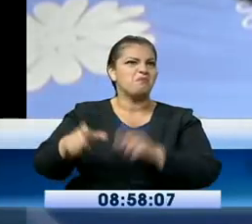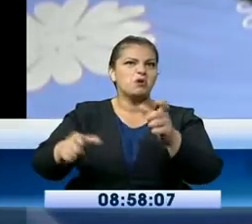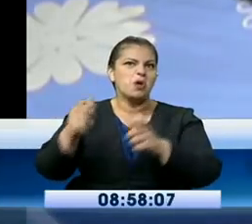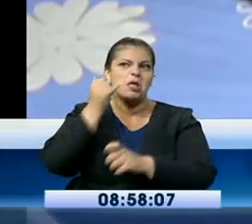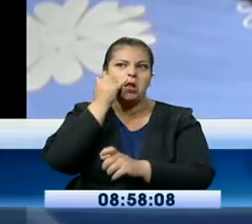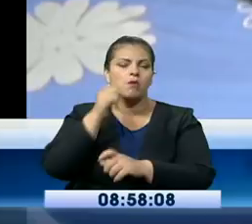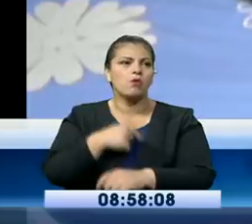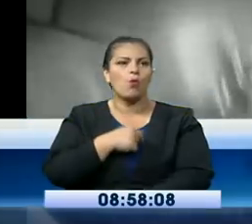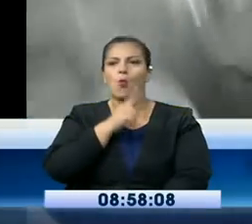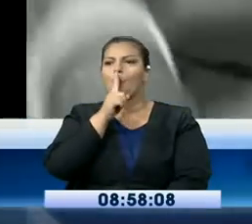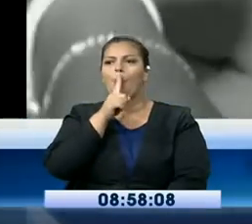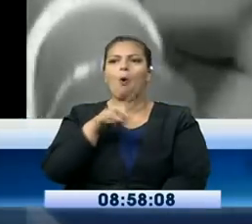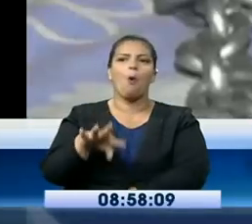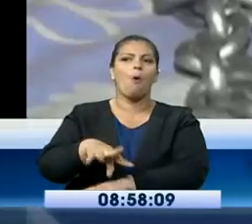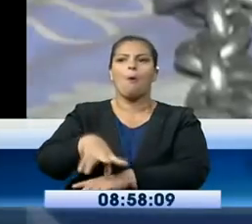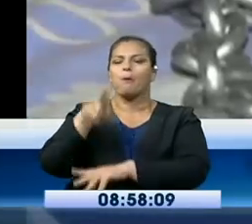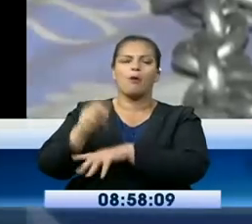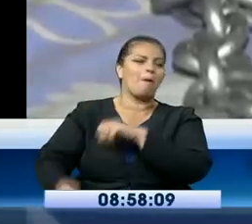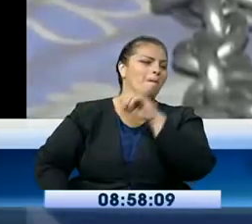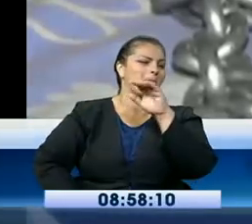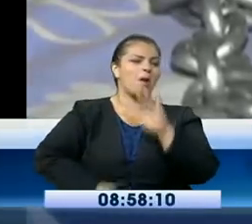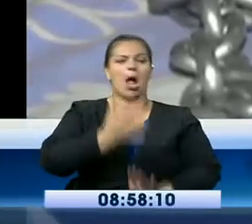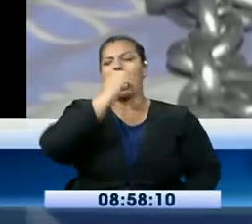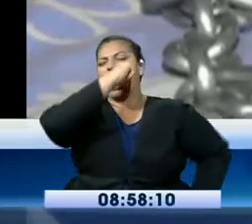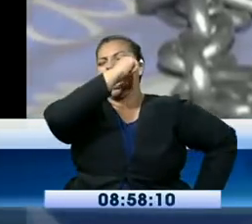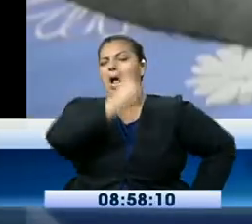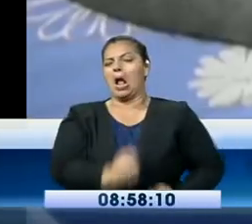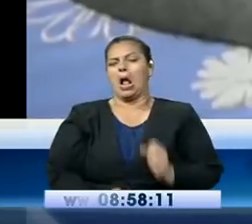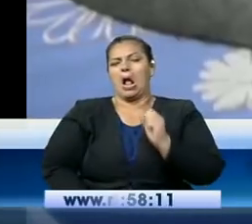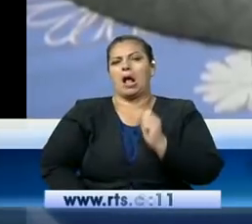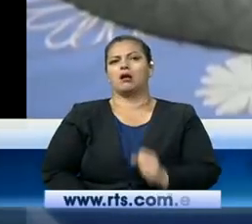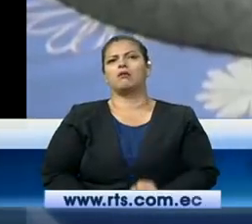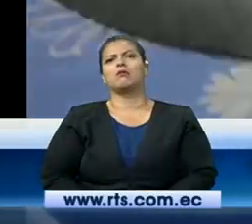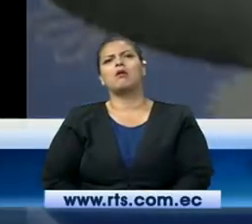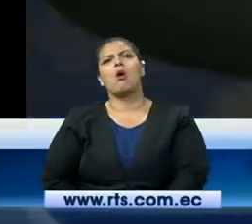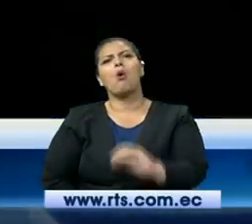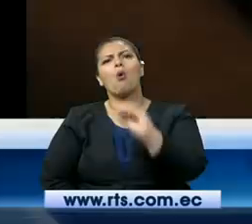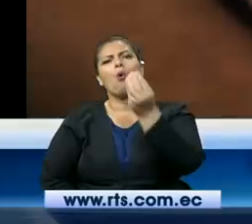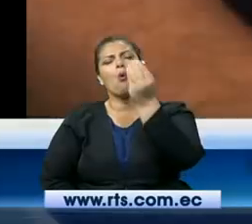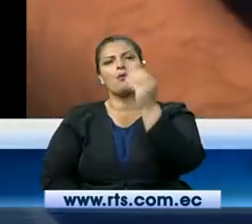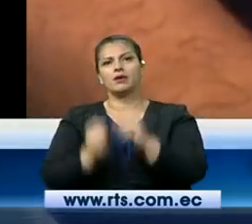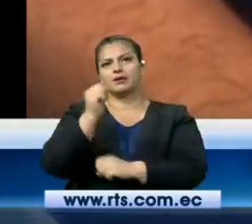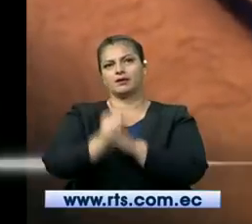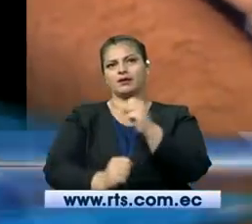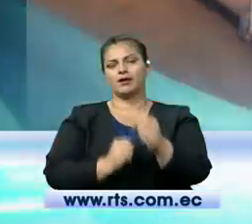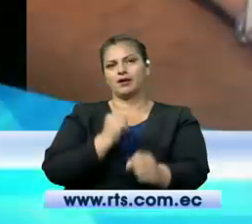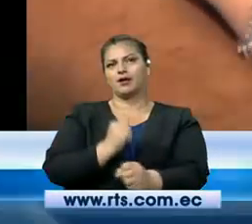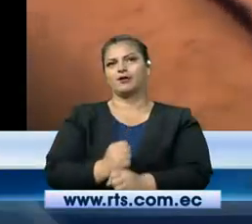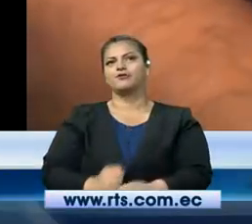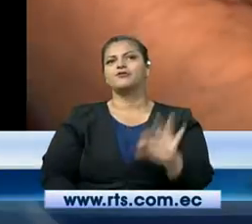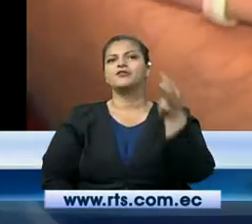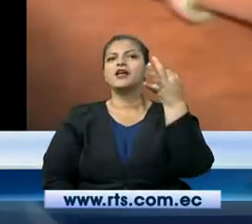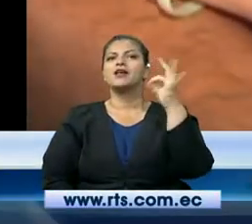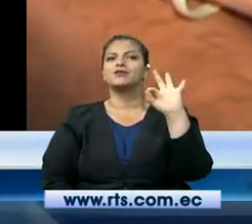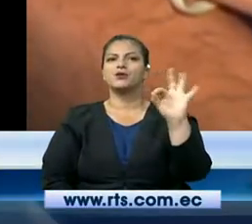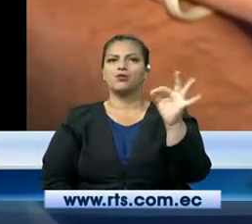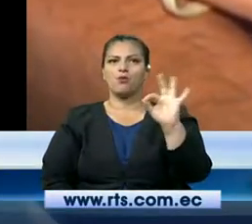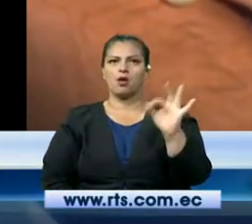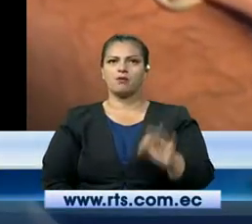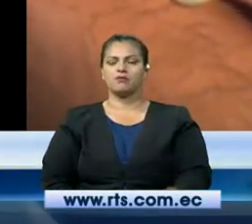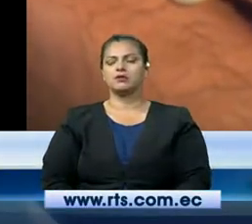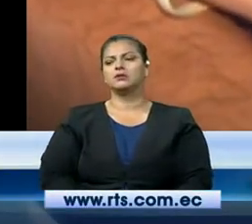tiene 19 años y es consciente de su problema yo la ayuda con un saludo de habilitación